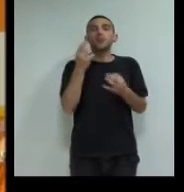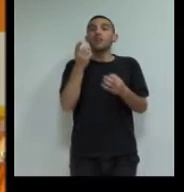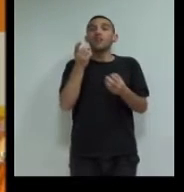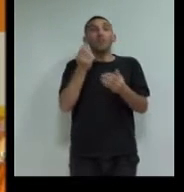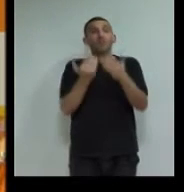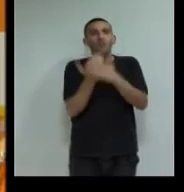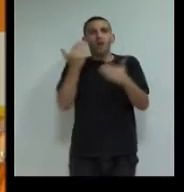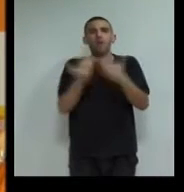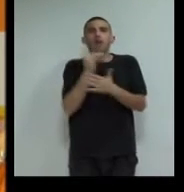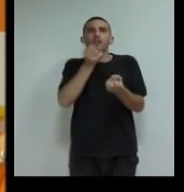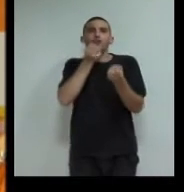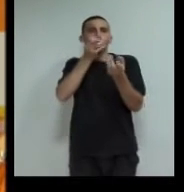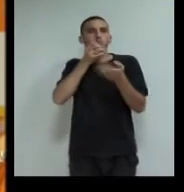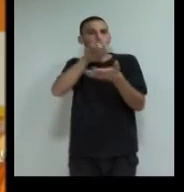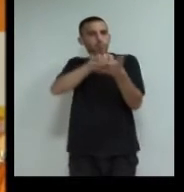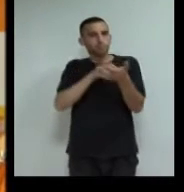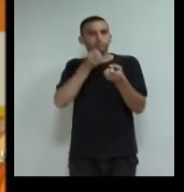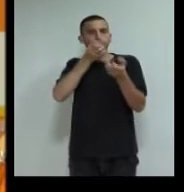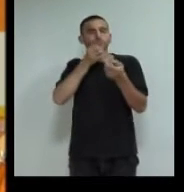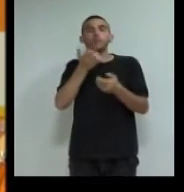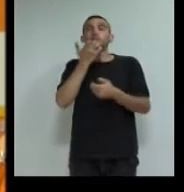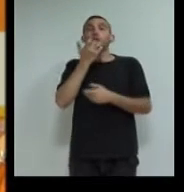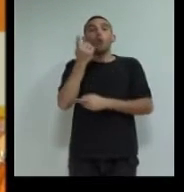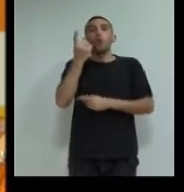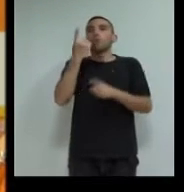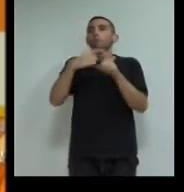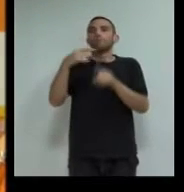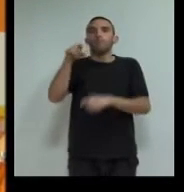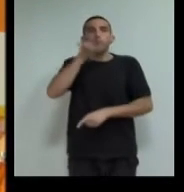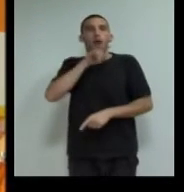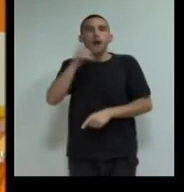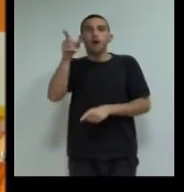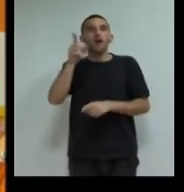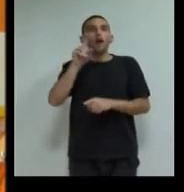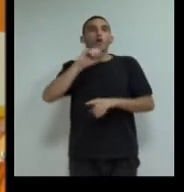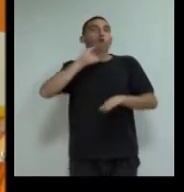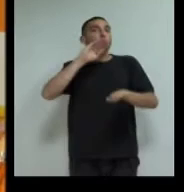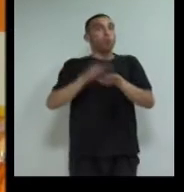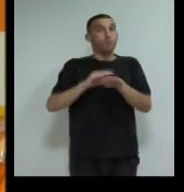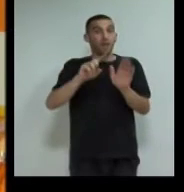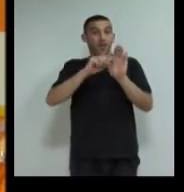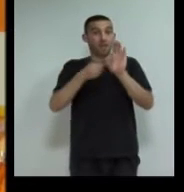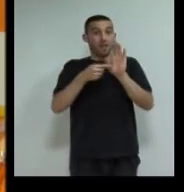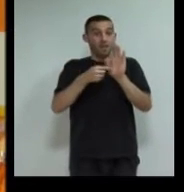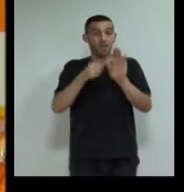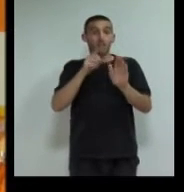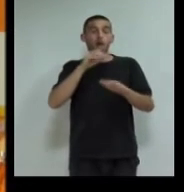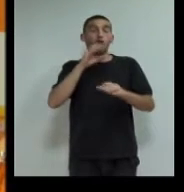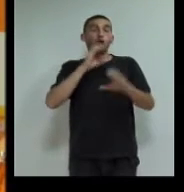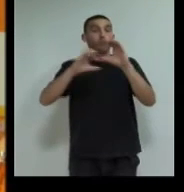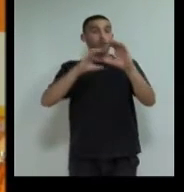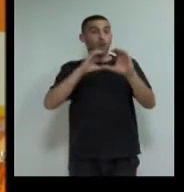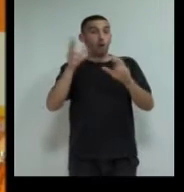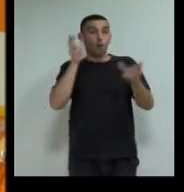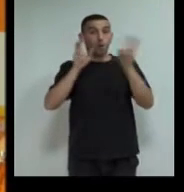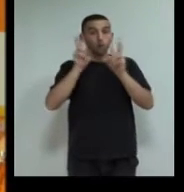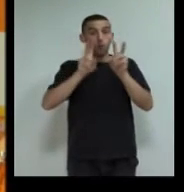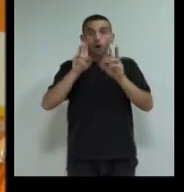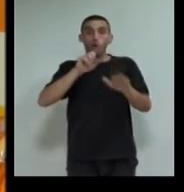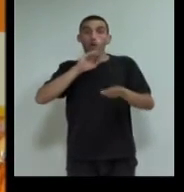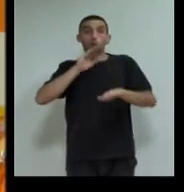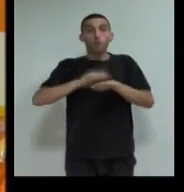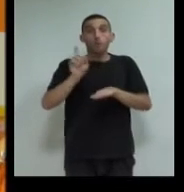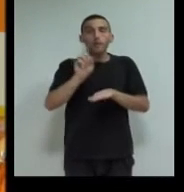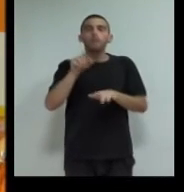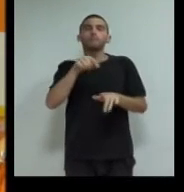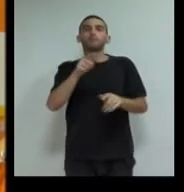diarios con alertas de incumplimiento. Cuando un canal está incumpliendo la ley general de la comunicación audiovisual, emite